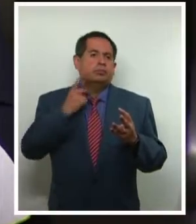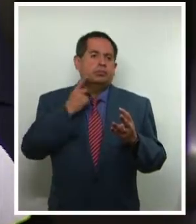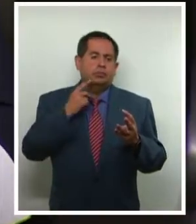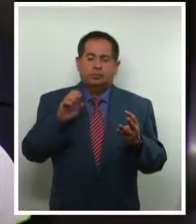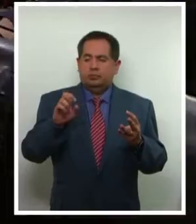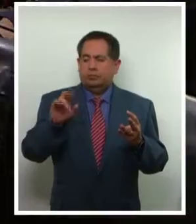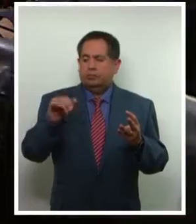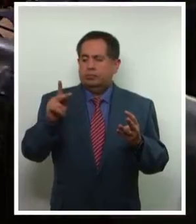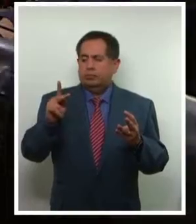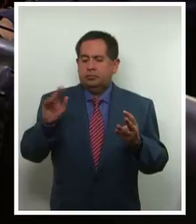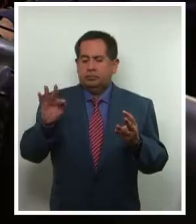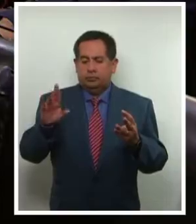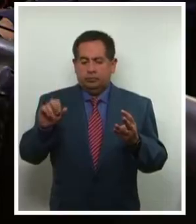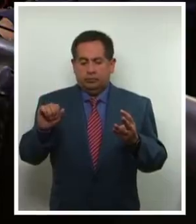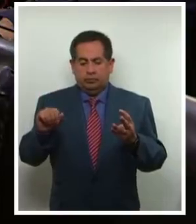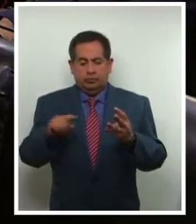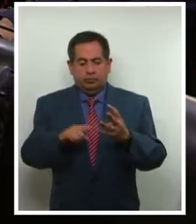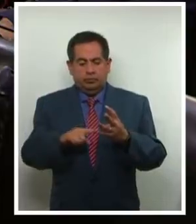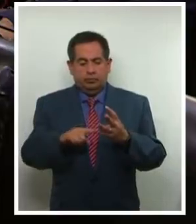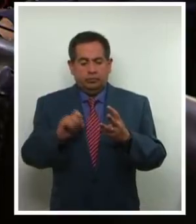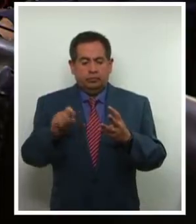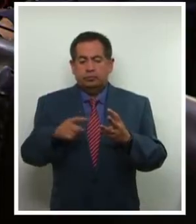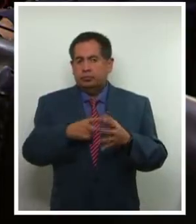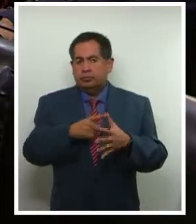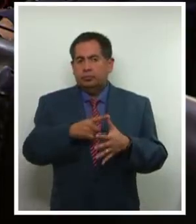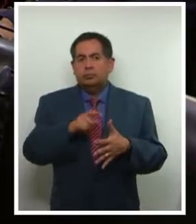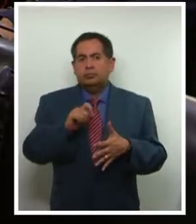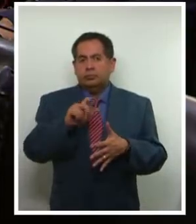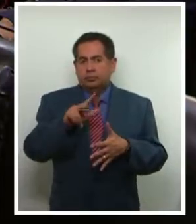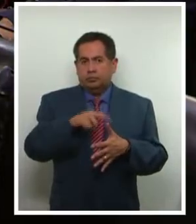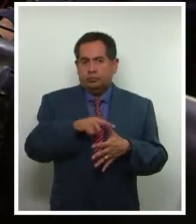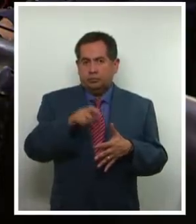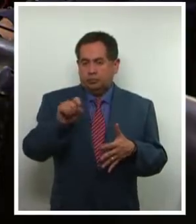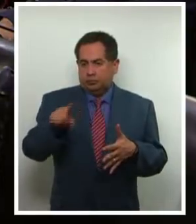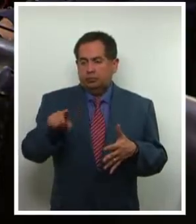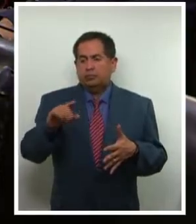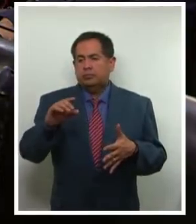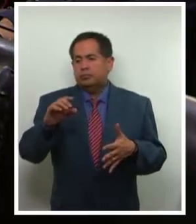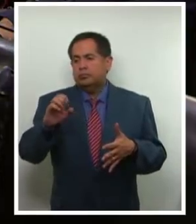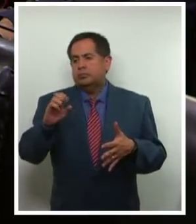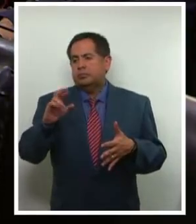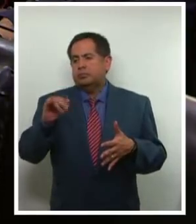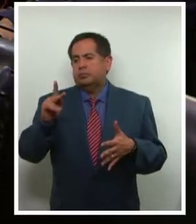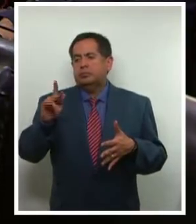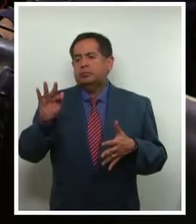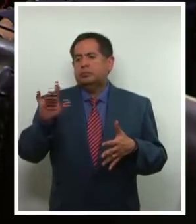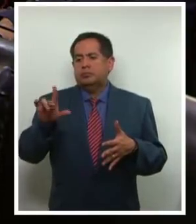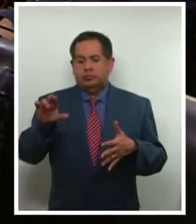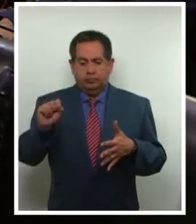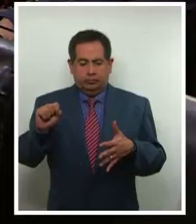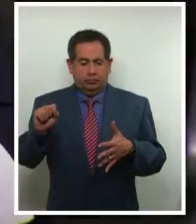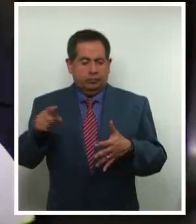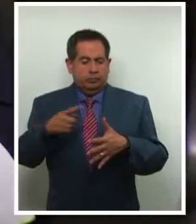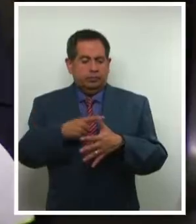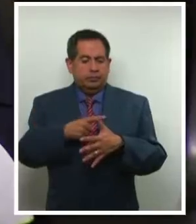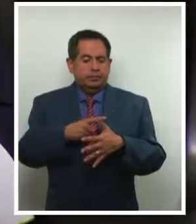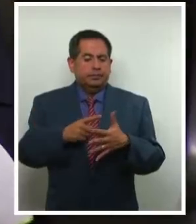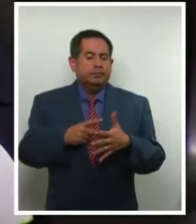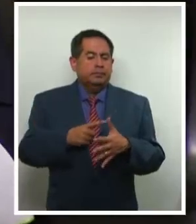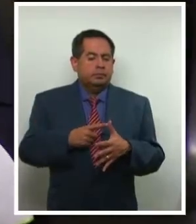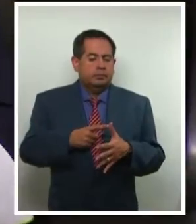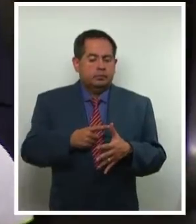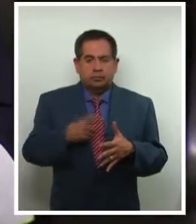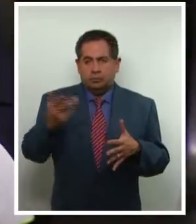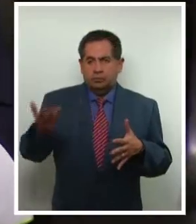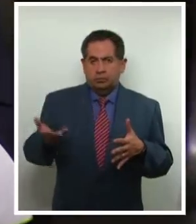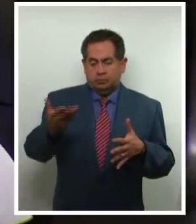Eric Flores, al igual que el 28 reservado por el diputado Eric Flores, toda vez que se atienden las